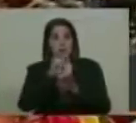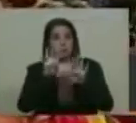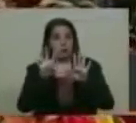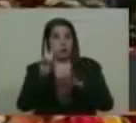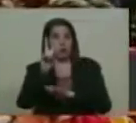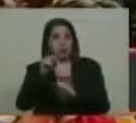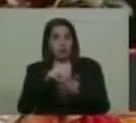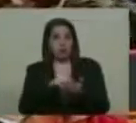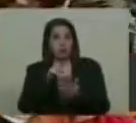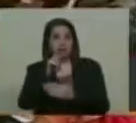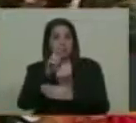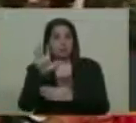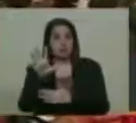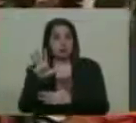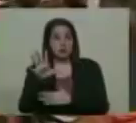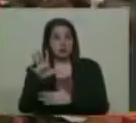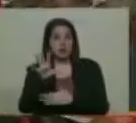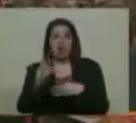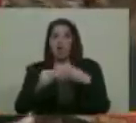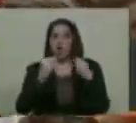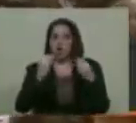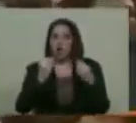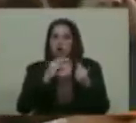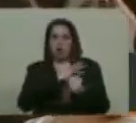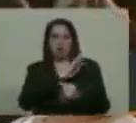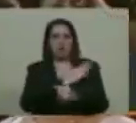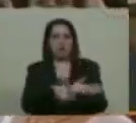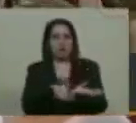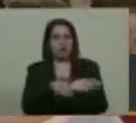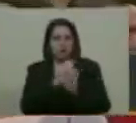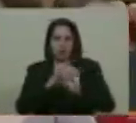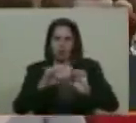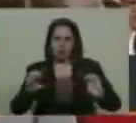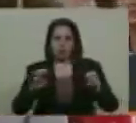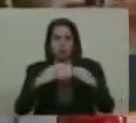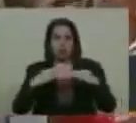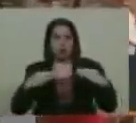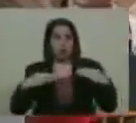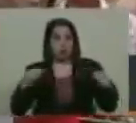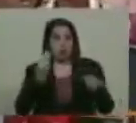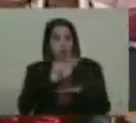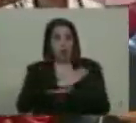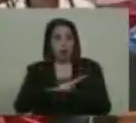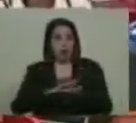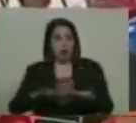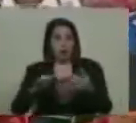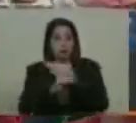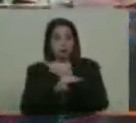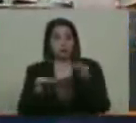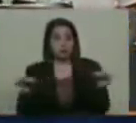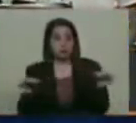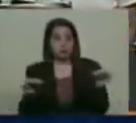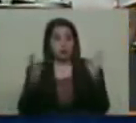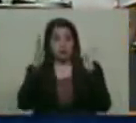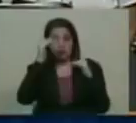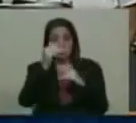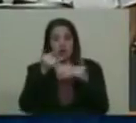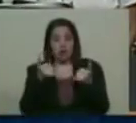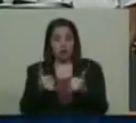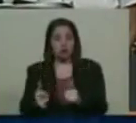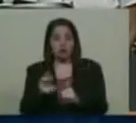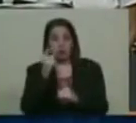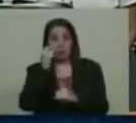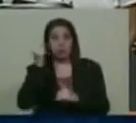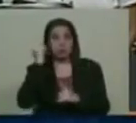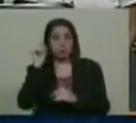2019-2025. ¿Cómo vamos a fortalecer la educación pública gratuita y de la calidad para atender a nuestros hijos e hijas?